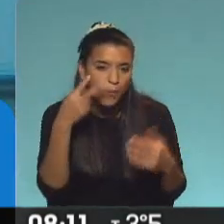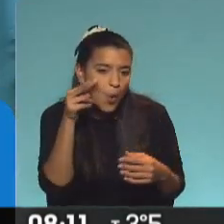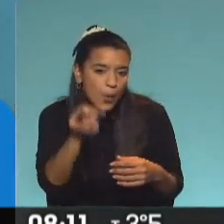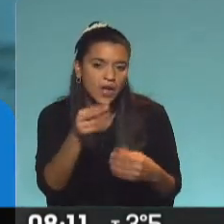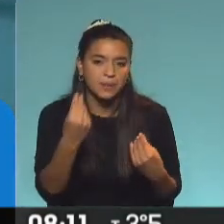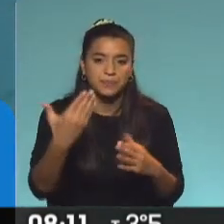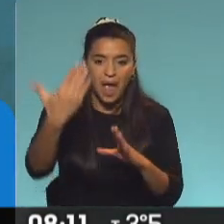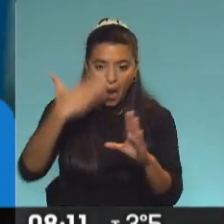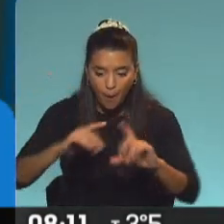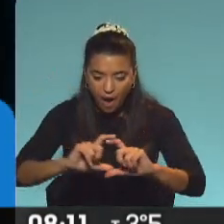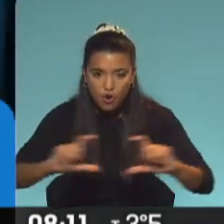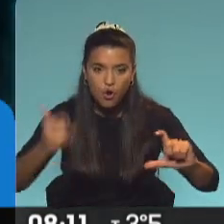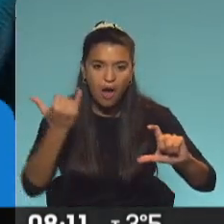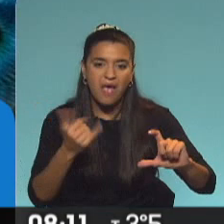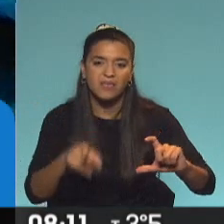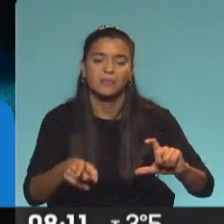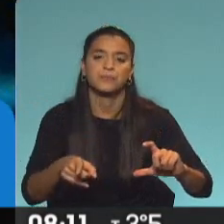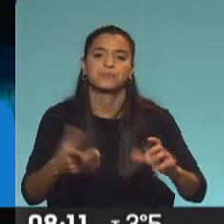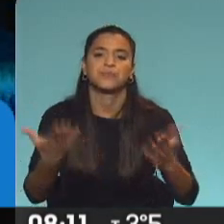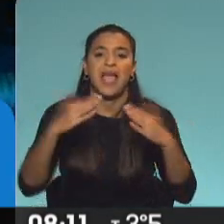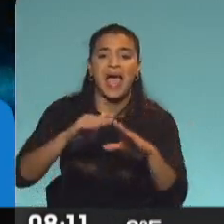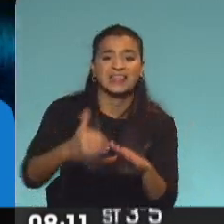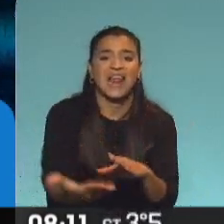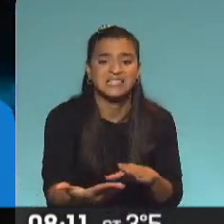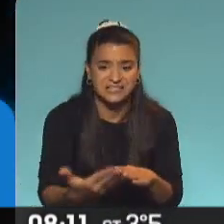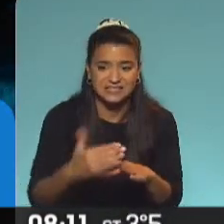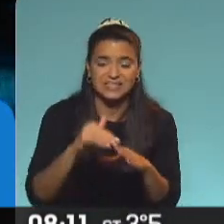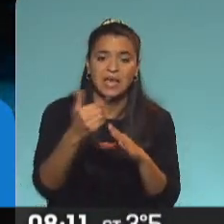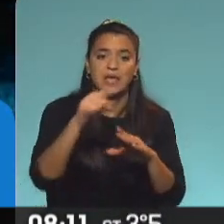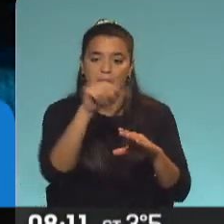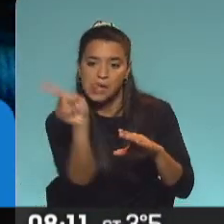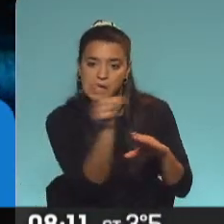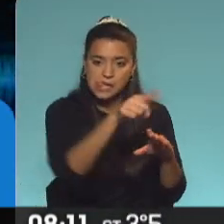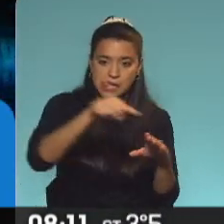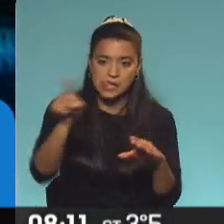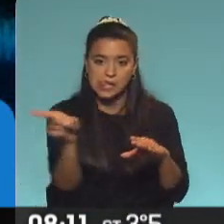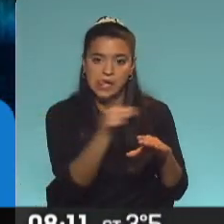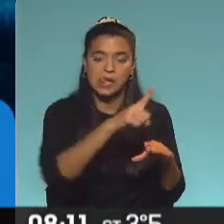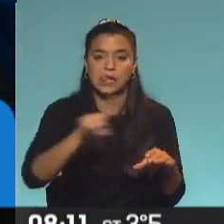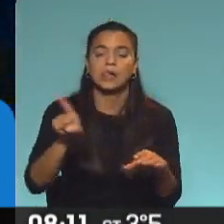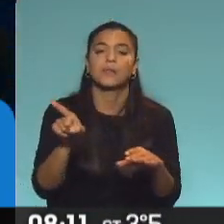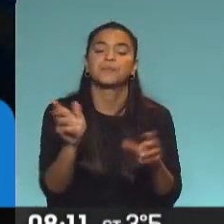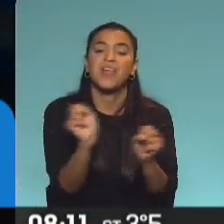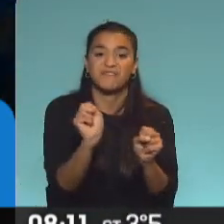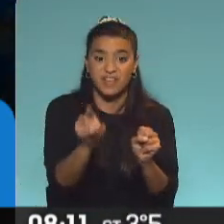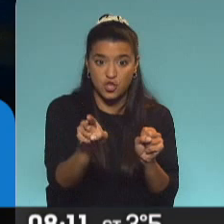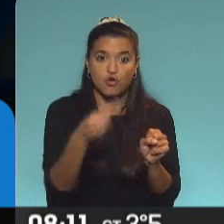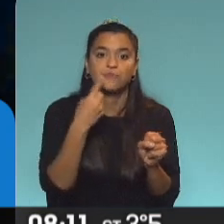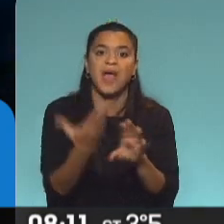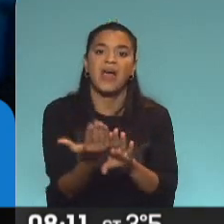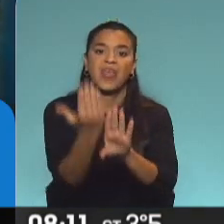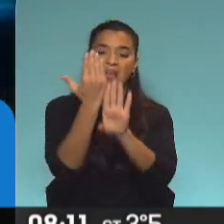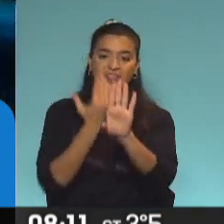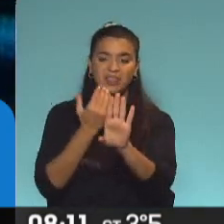observar más abajo, o sea, tenemos del lado de atrás lo que es la serpentina de refrigeración, y hacia adelante tenemos la parte